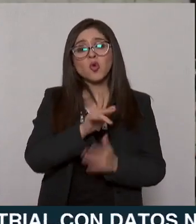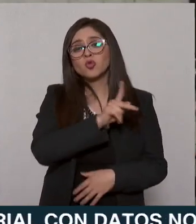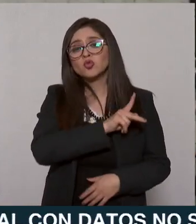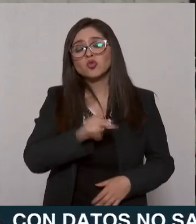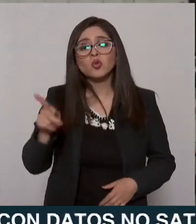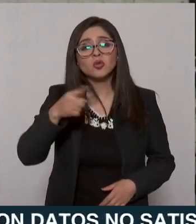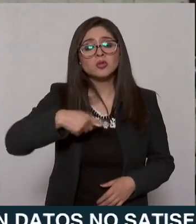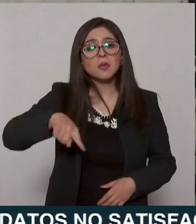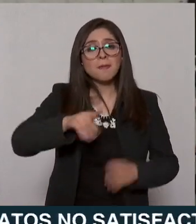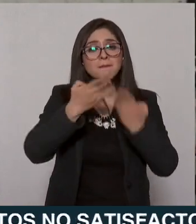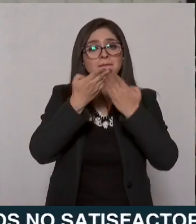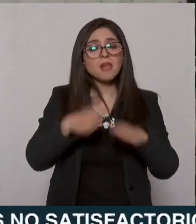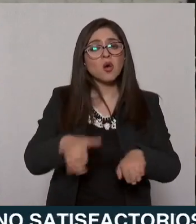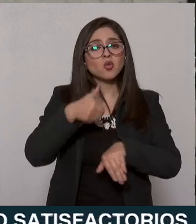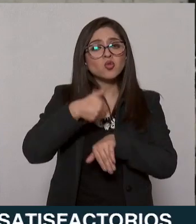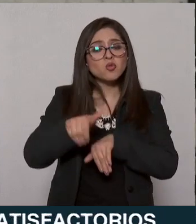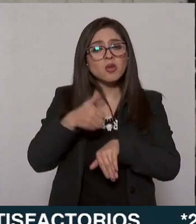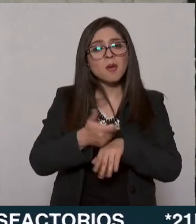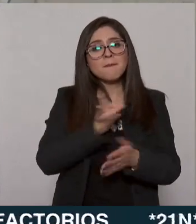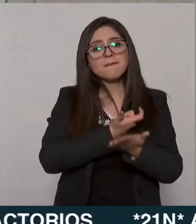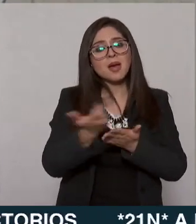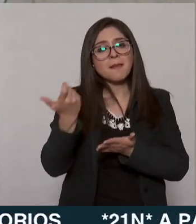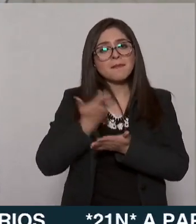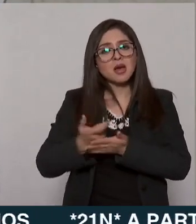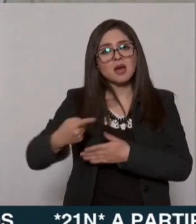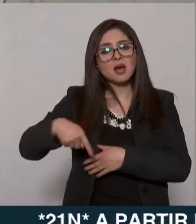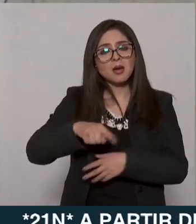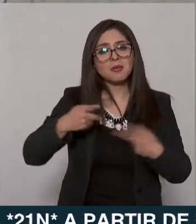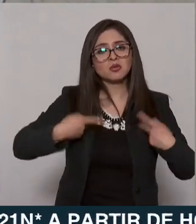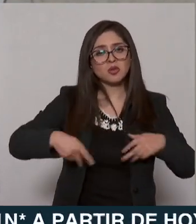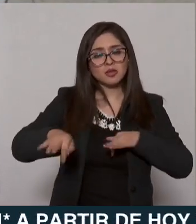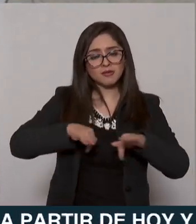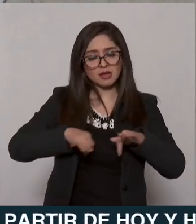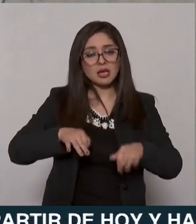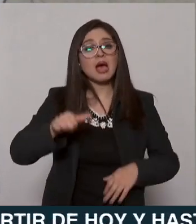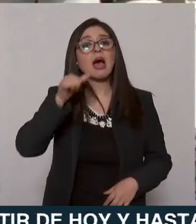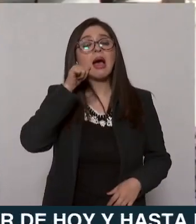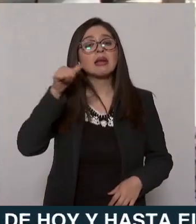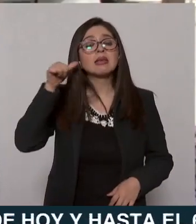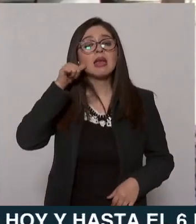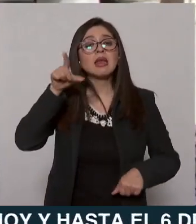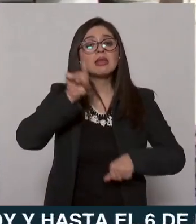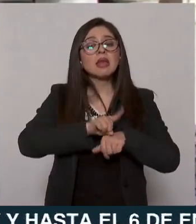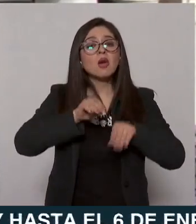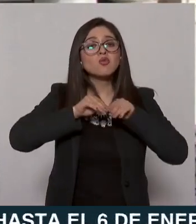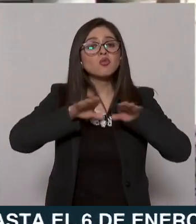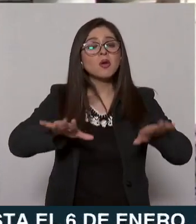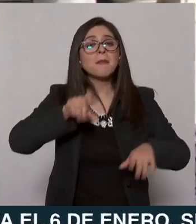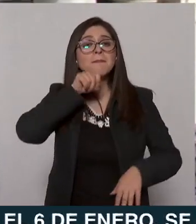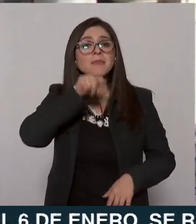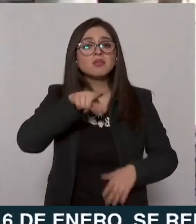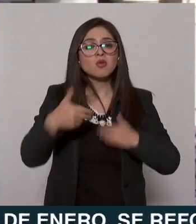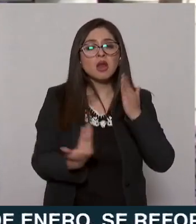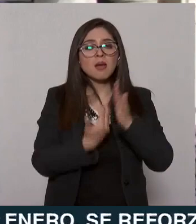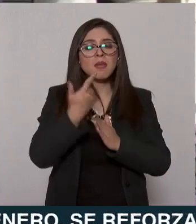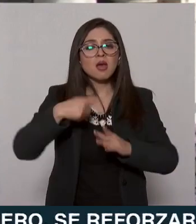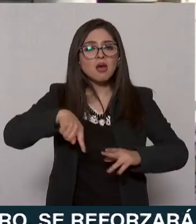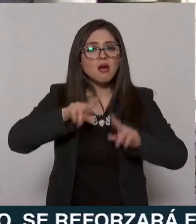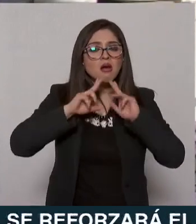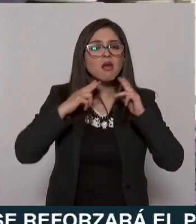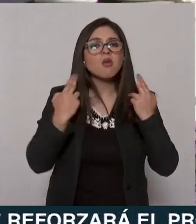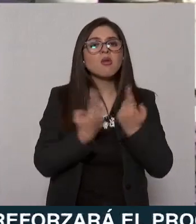de todos los bancos a los trabajadores. Fue comunicado el día de ayer y el día de hoy en la mañana también me reuní con los